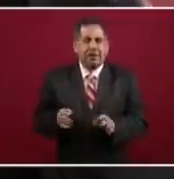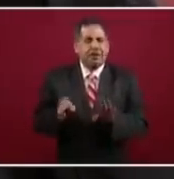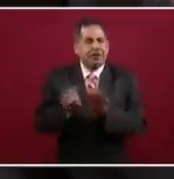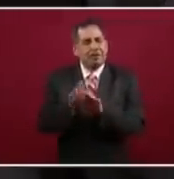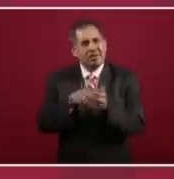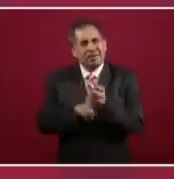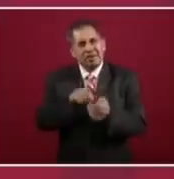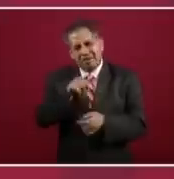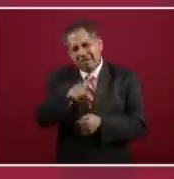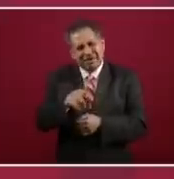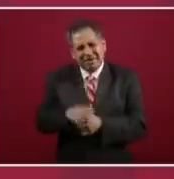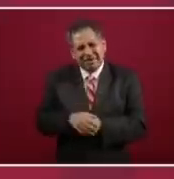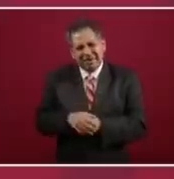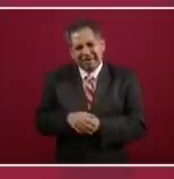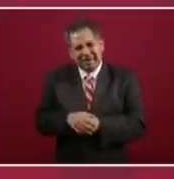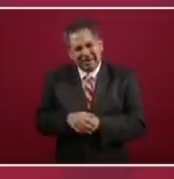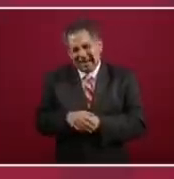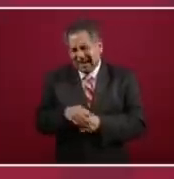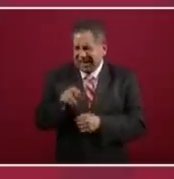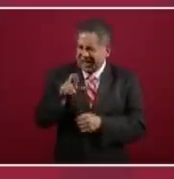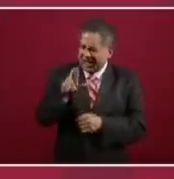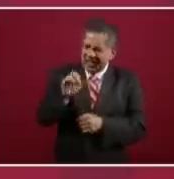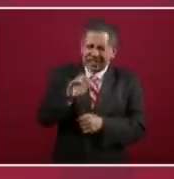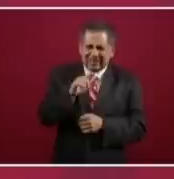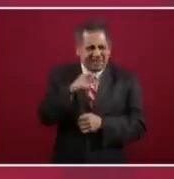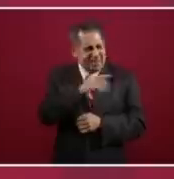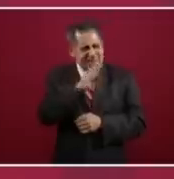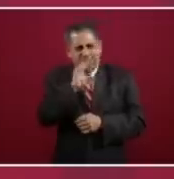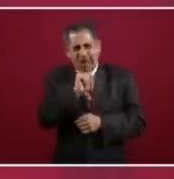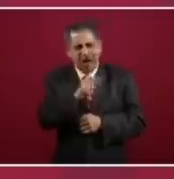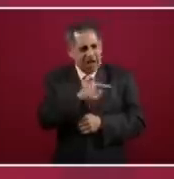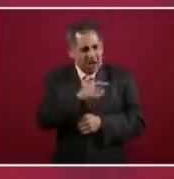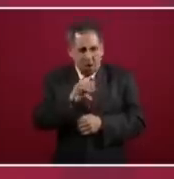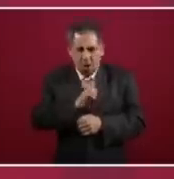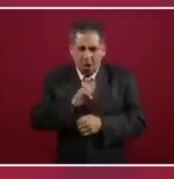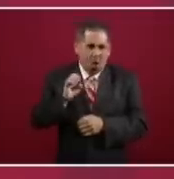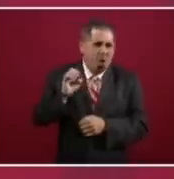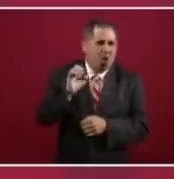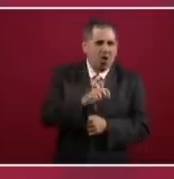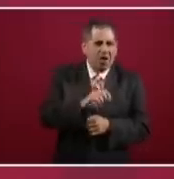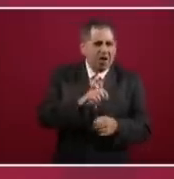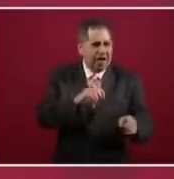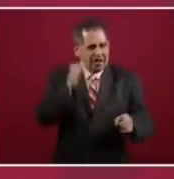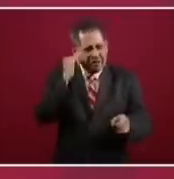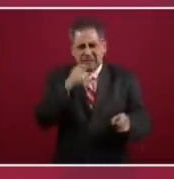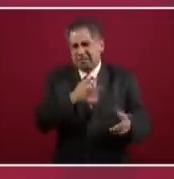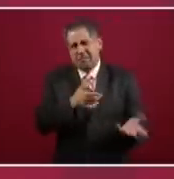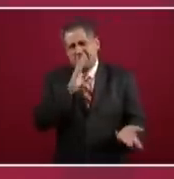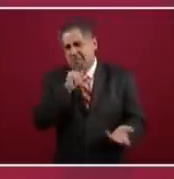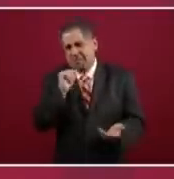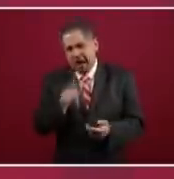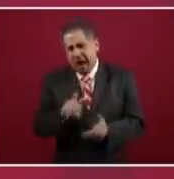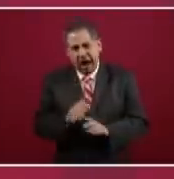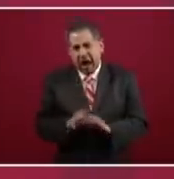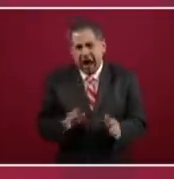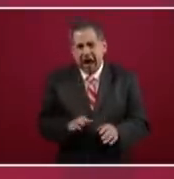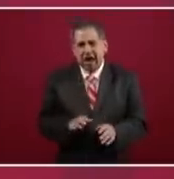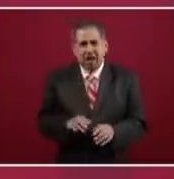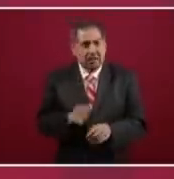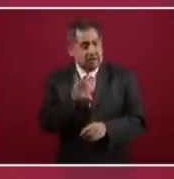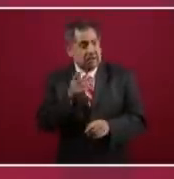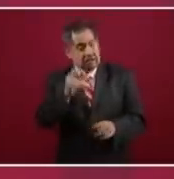la expresión más racista que puede haber o de las más racistas que puede haber yo no